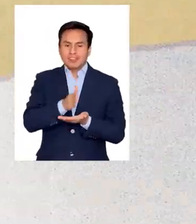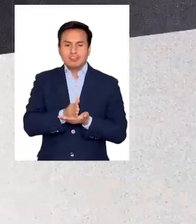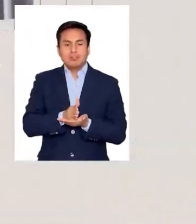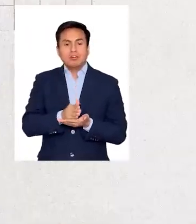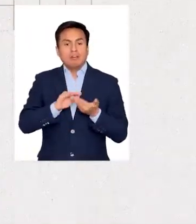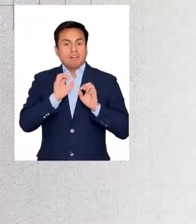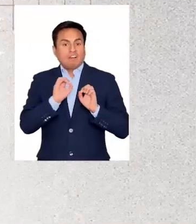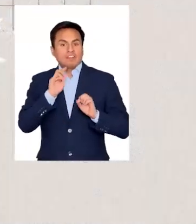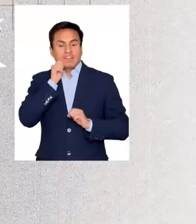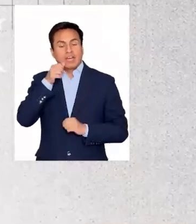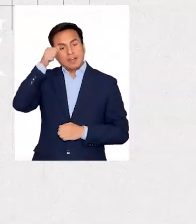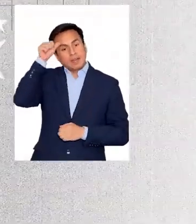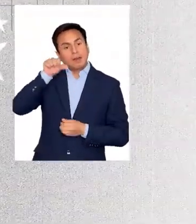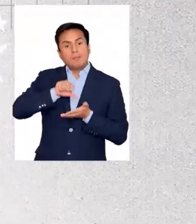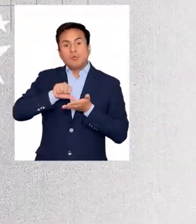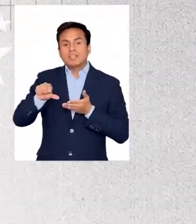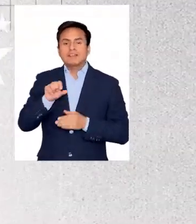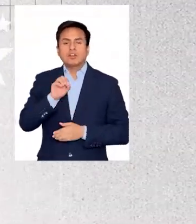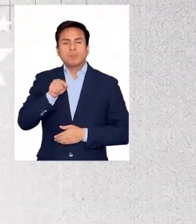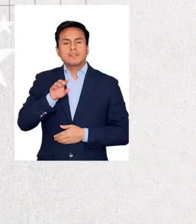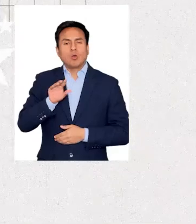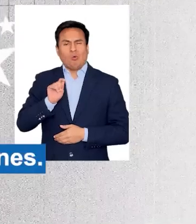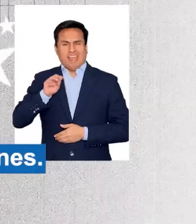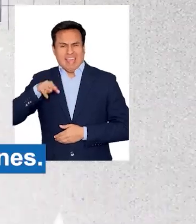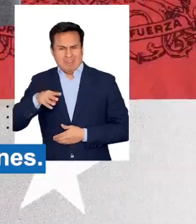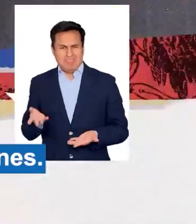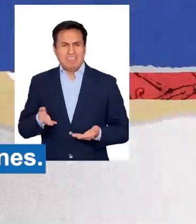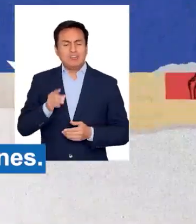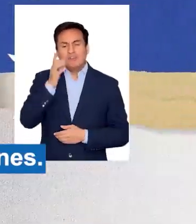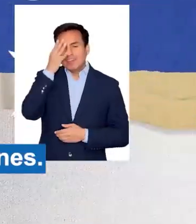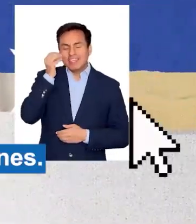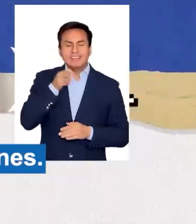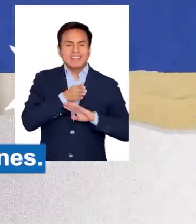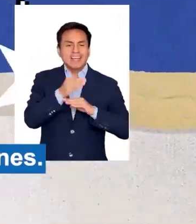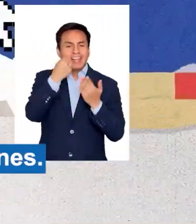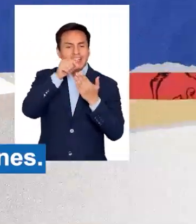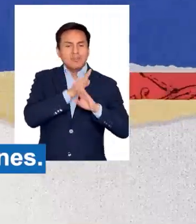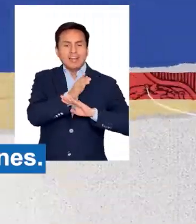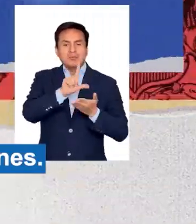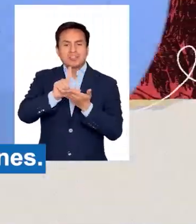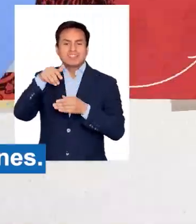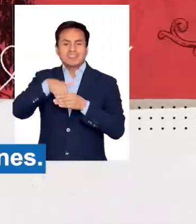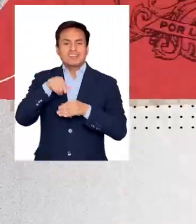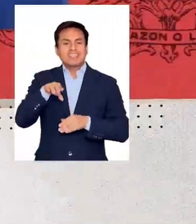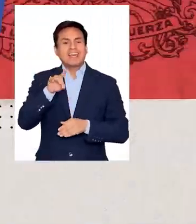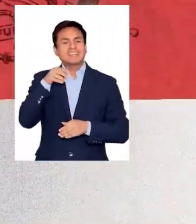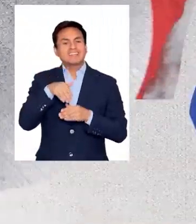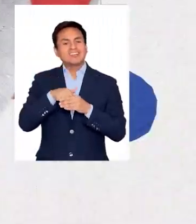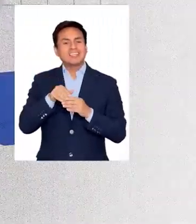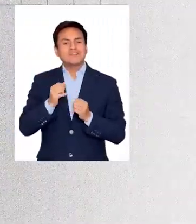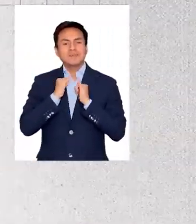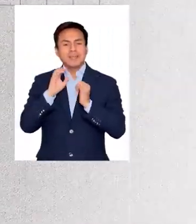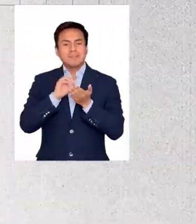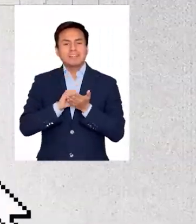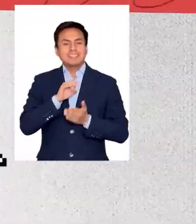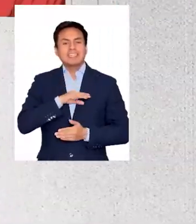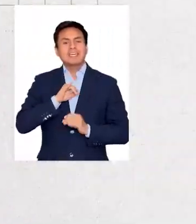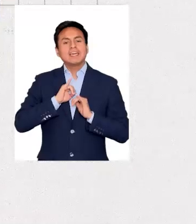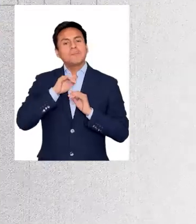si no te excusas, recibirás una multa de 0,5 UTM. No olvides revisar tu local de votación para estas elecciones. Infórmate más